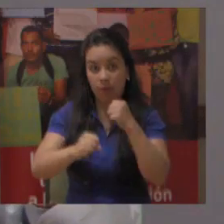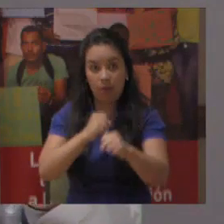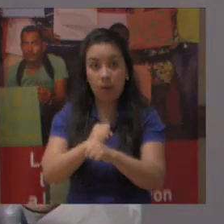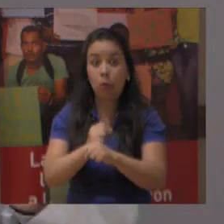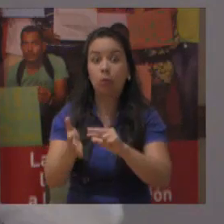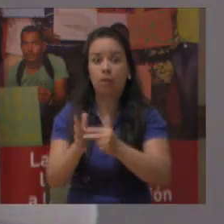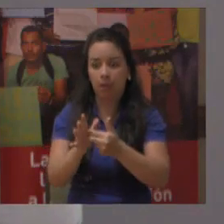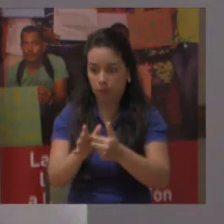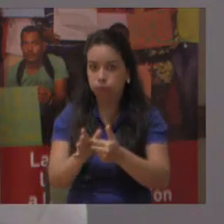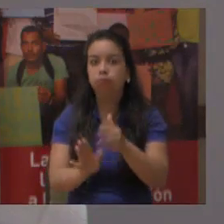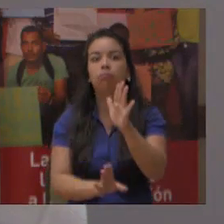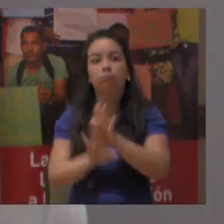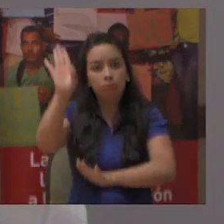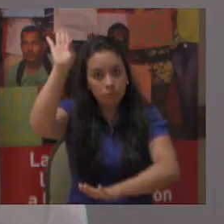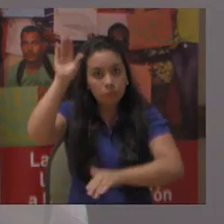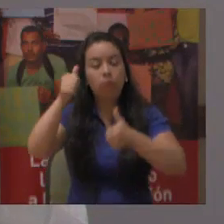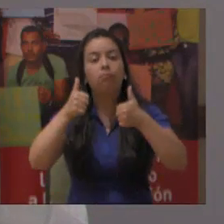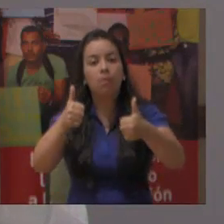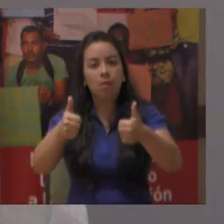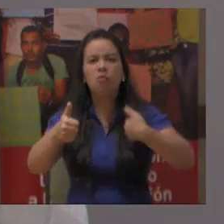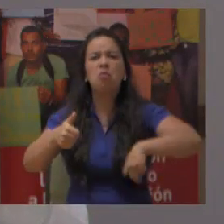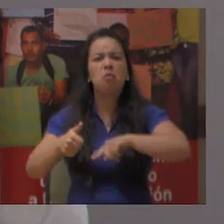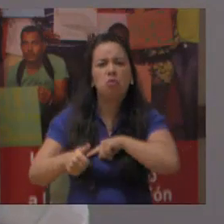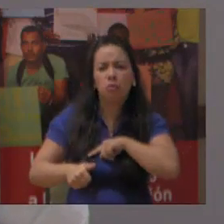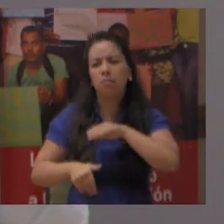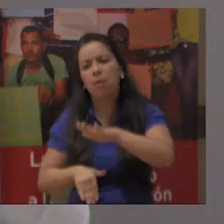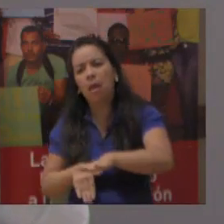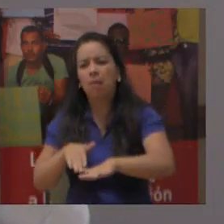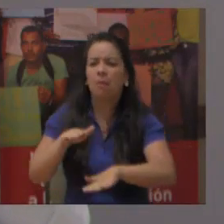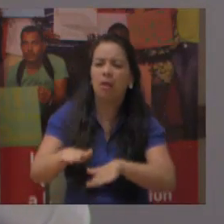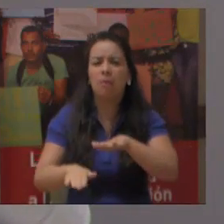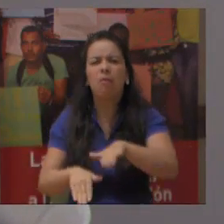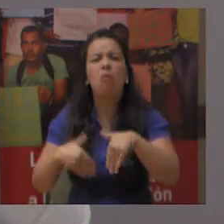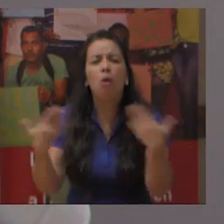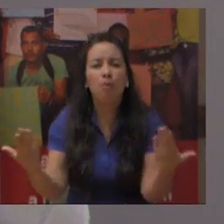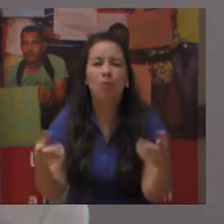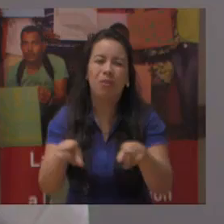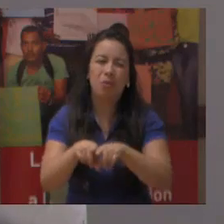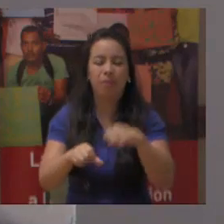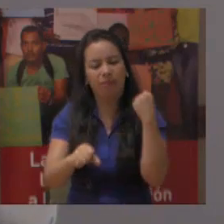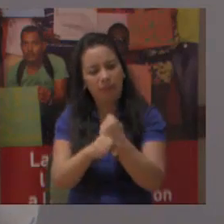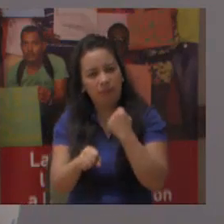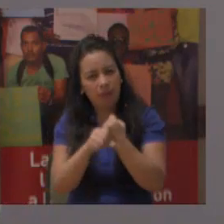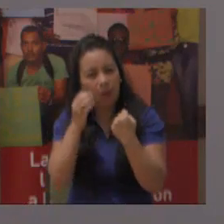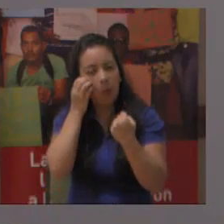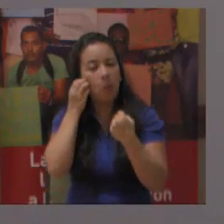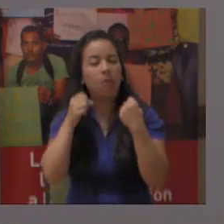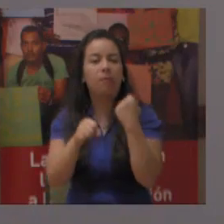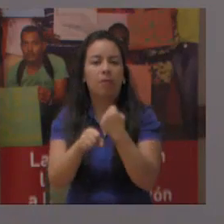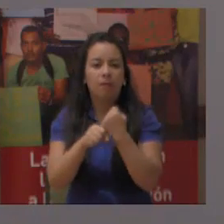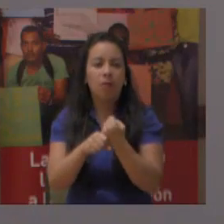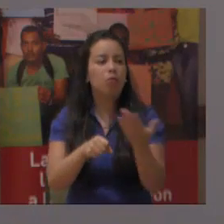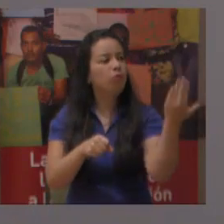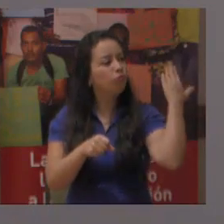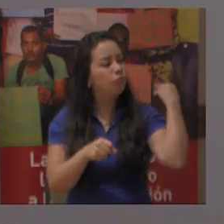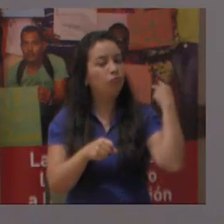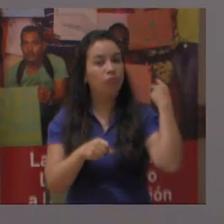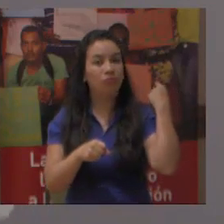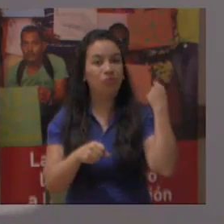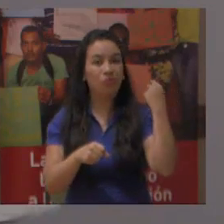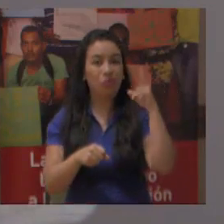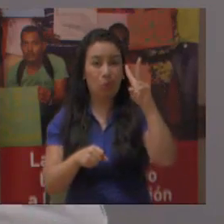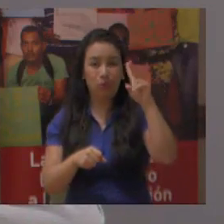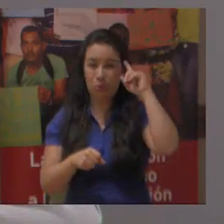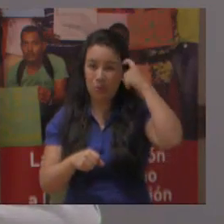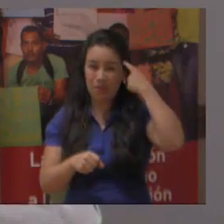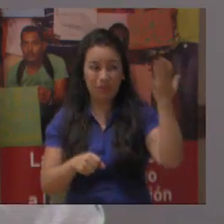es impresionante, y ese camino lo hemos andado gracias al trabajo combinado de los últimos 2 gobiernos. ¿Por qué